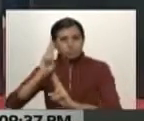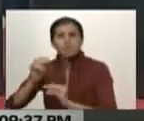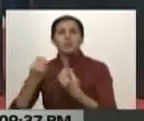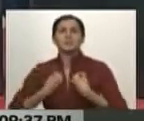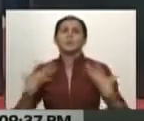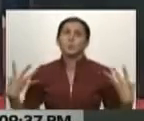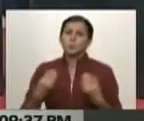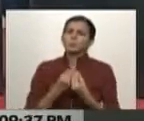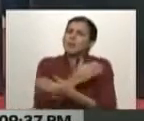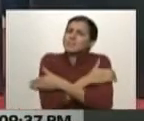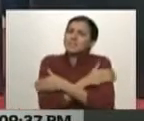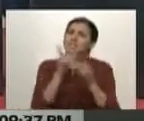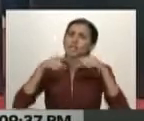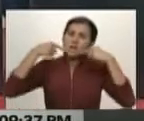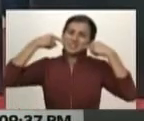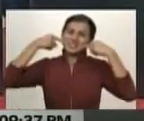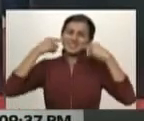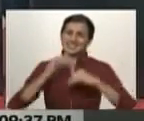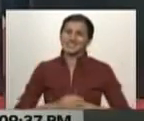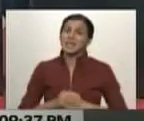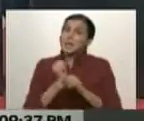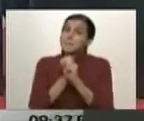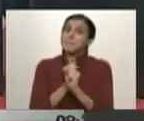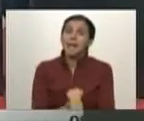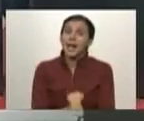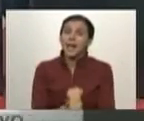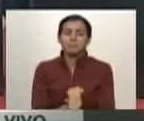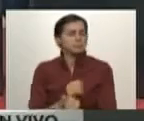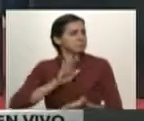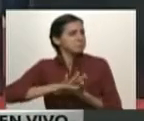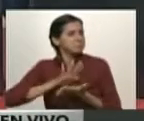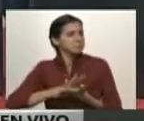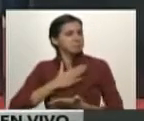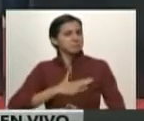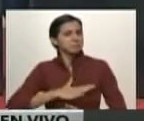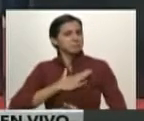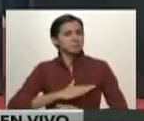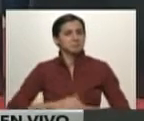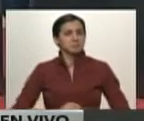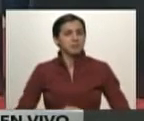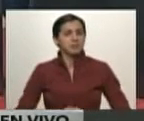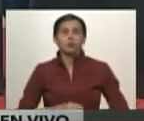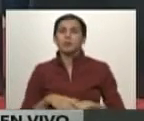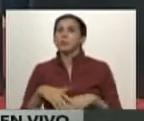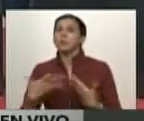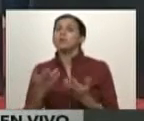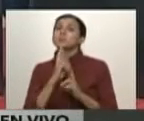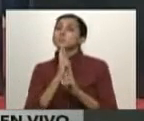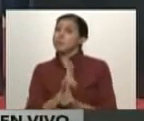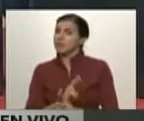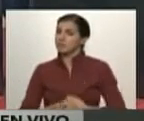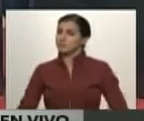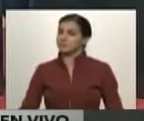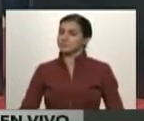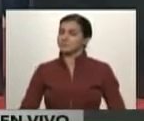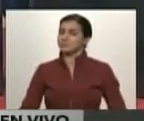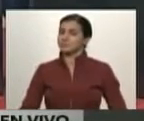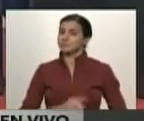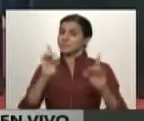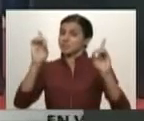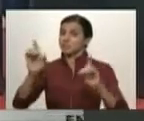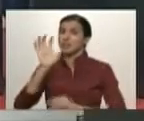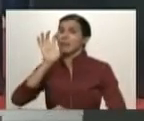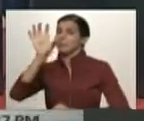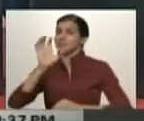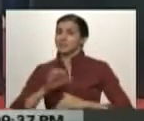y con una sonrisa a esperar con tranquilidad y calma los resultados soberanos de una patria que tiene